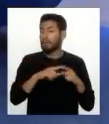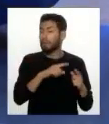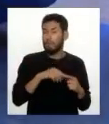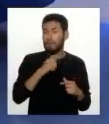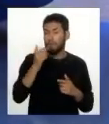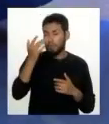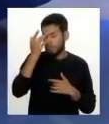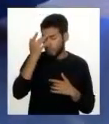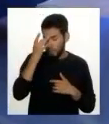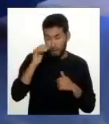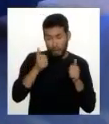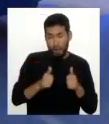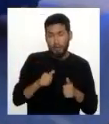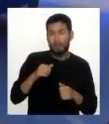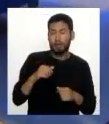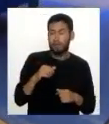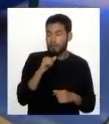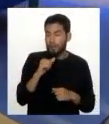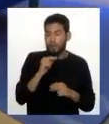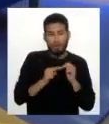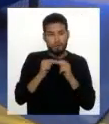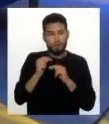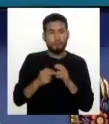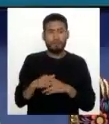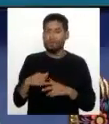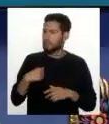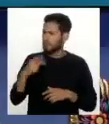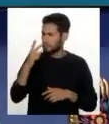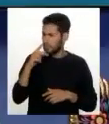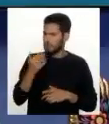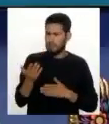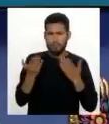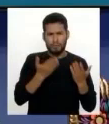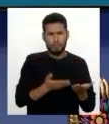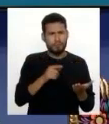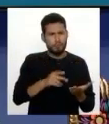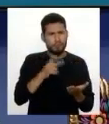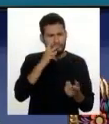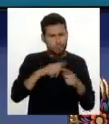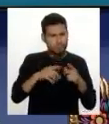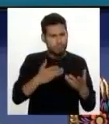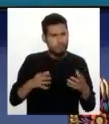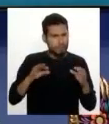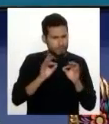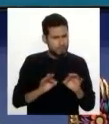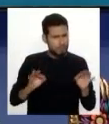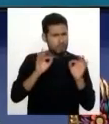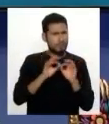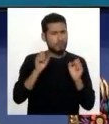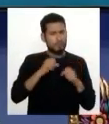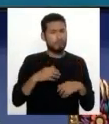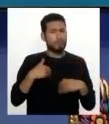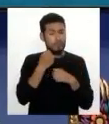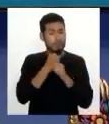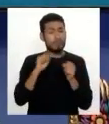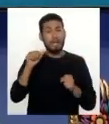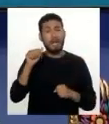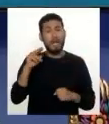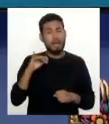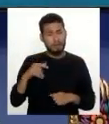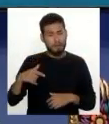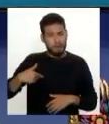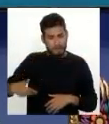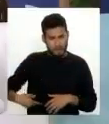tipos de nutrientes, ¿no? Bueno, y al otro lado has traído también otros elementos que son importantes para evitar la anemia, el